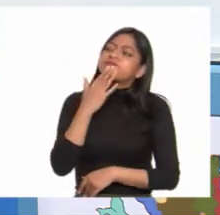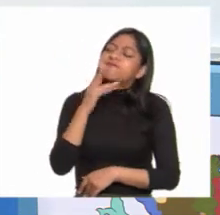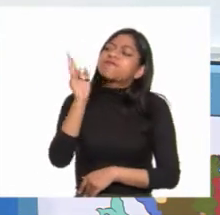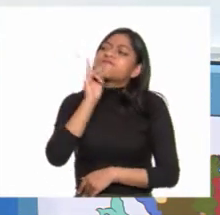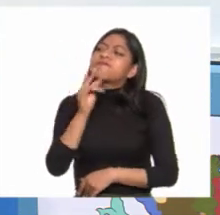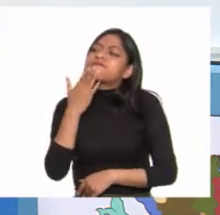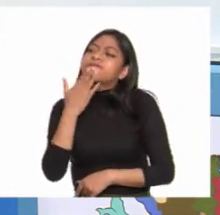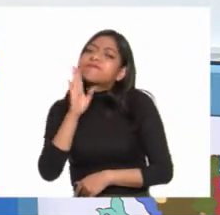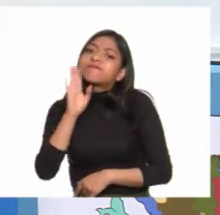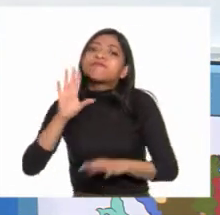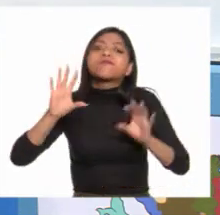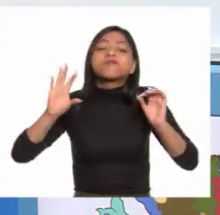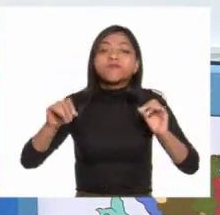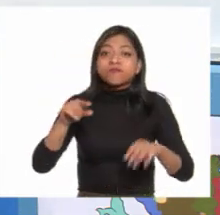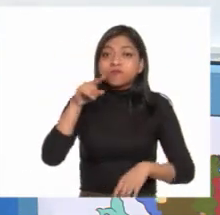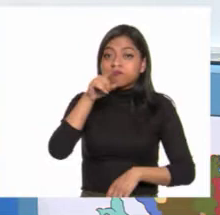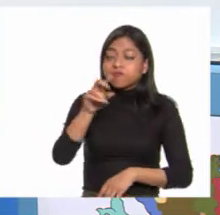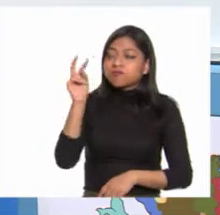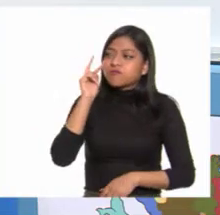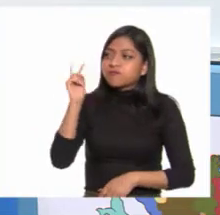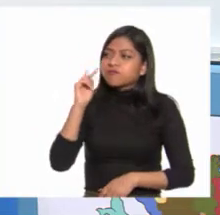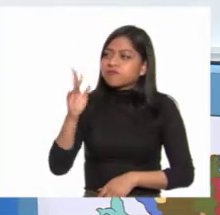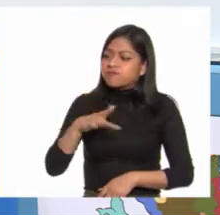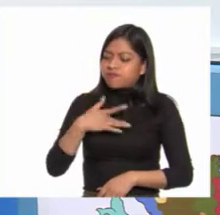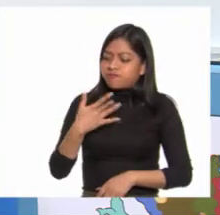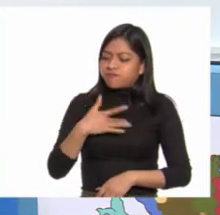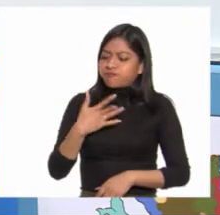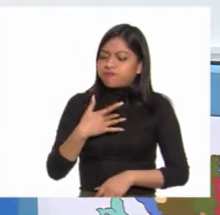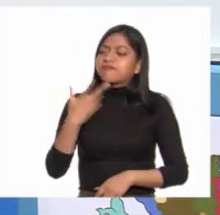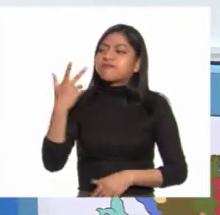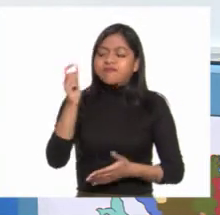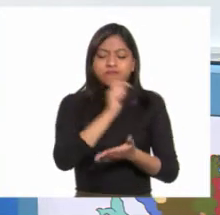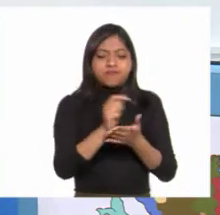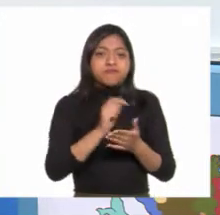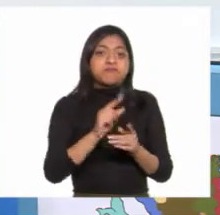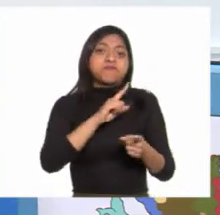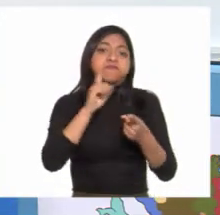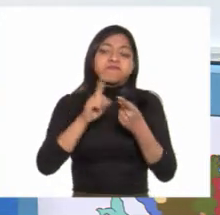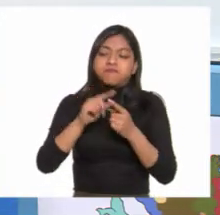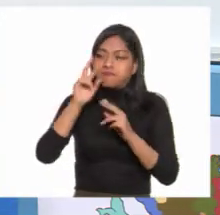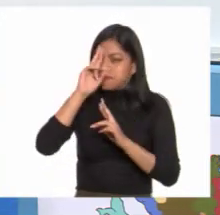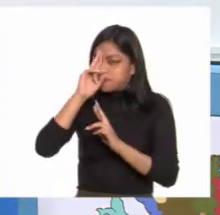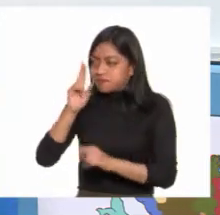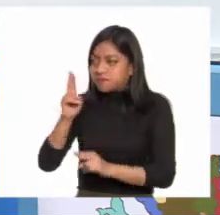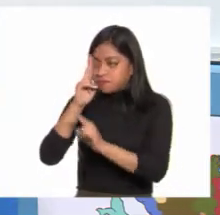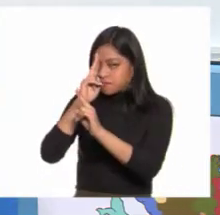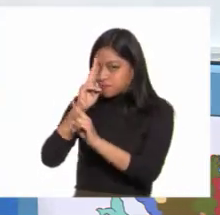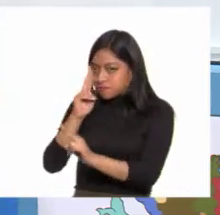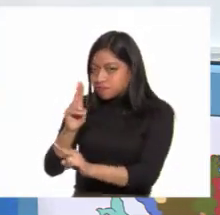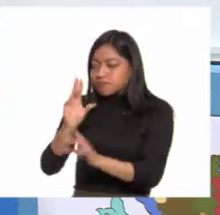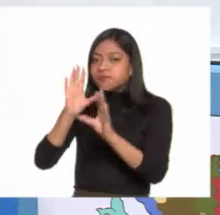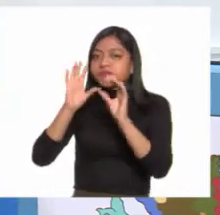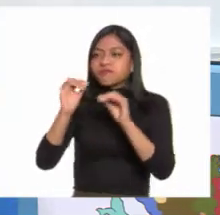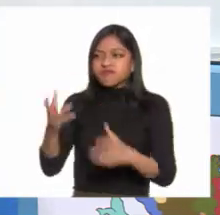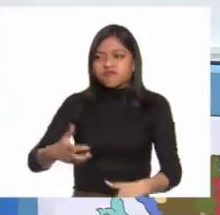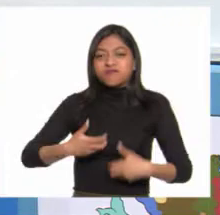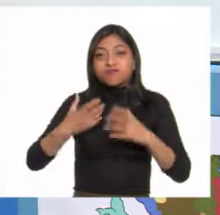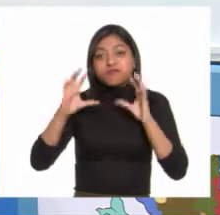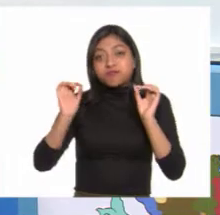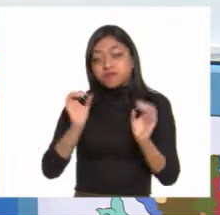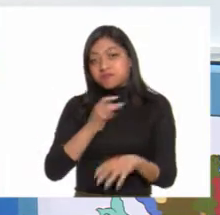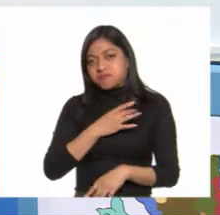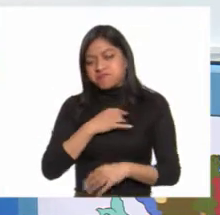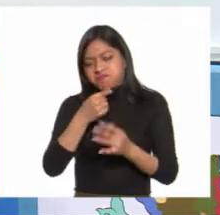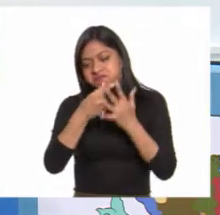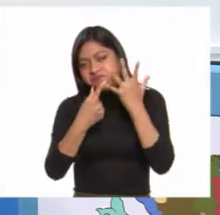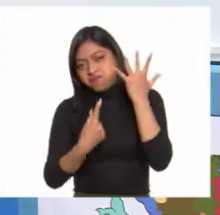queremos compartir los sentimientos que nos inspira, de respeto, admiración, enojo o hasta temor, entre otros